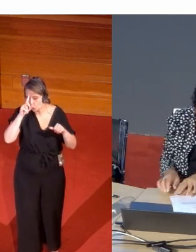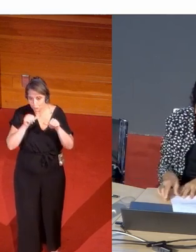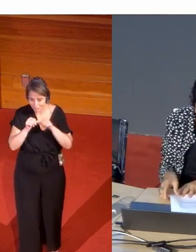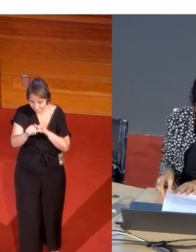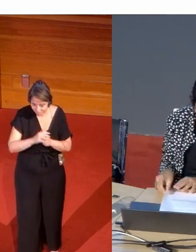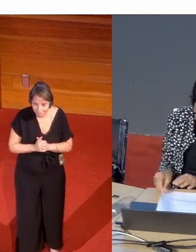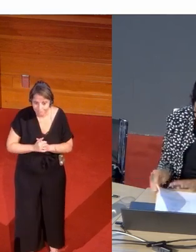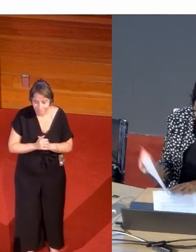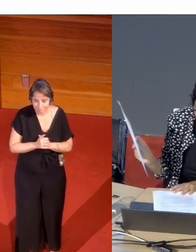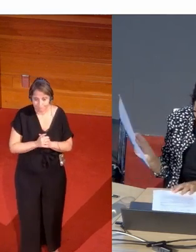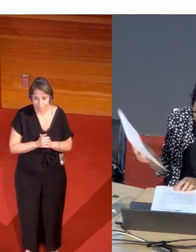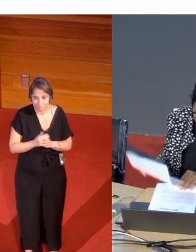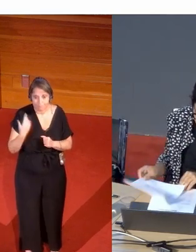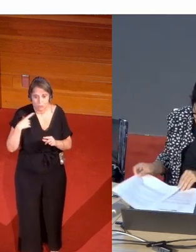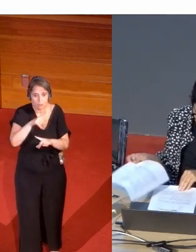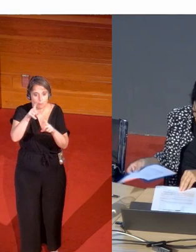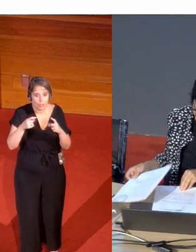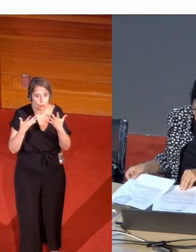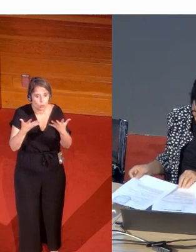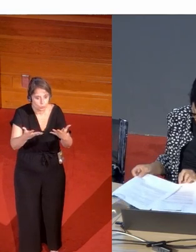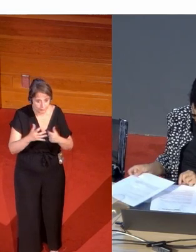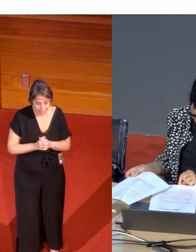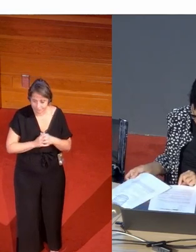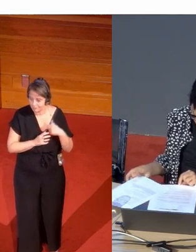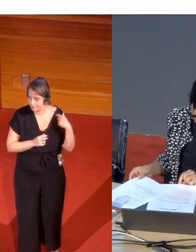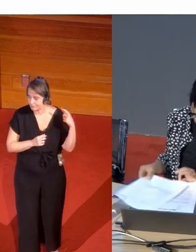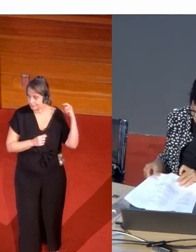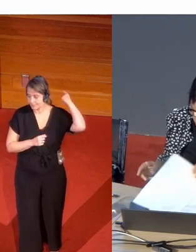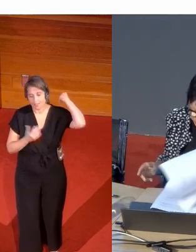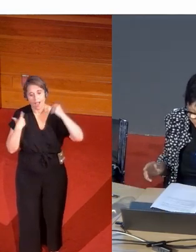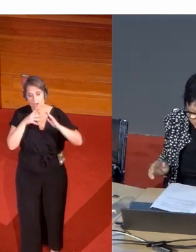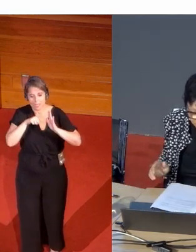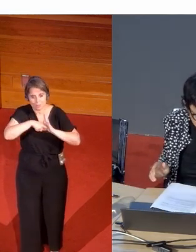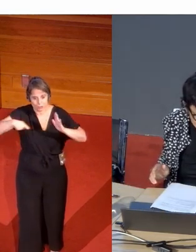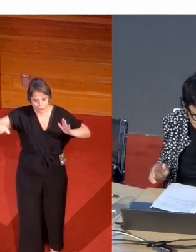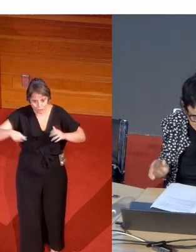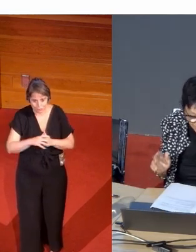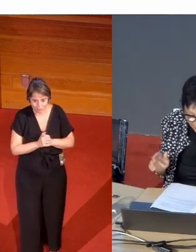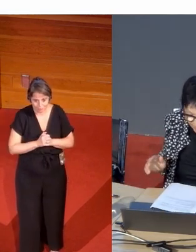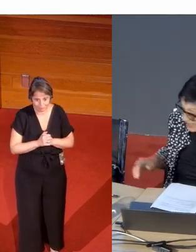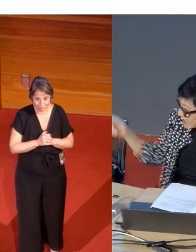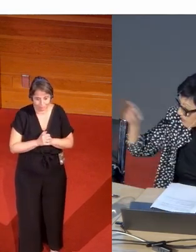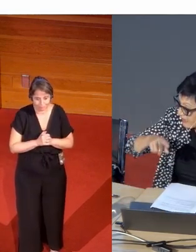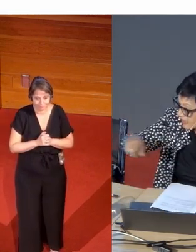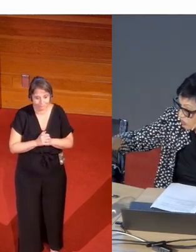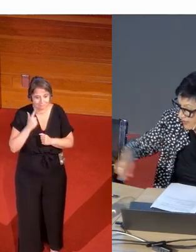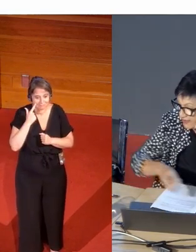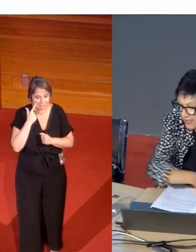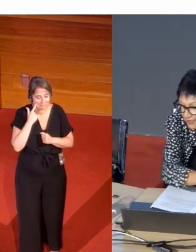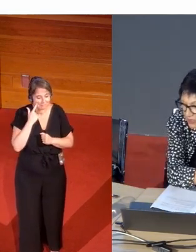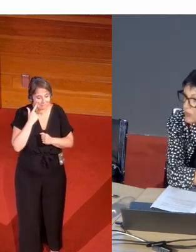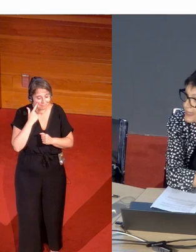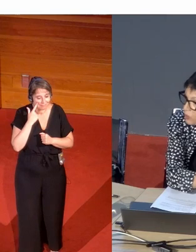la que la dejo aquí y luego ya que me estoy enrollando mucho eh Añadir simplemente